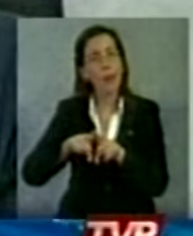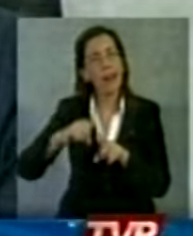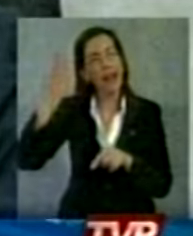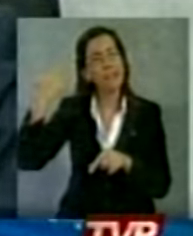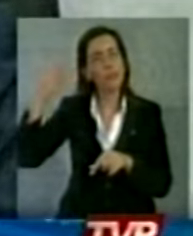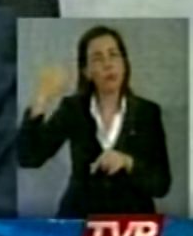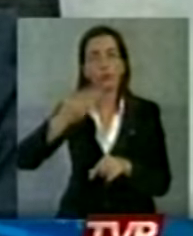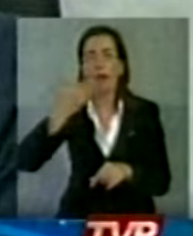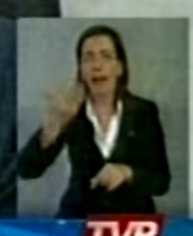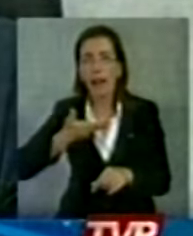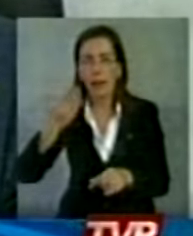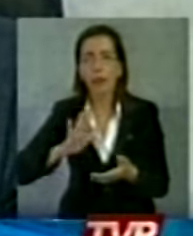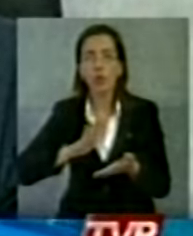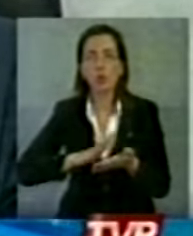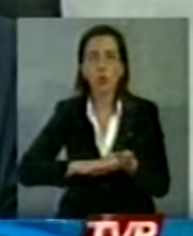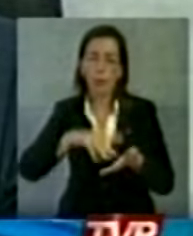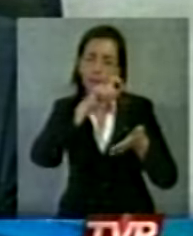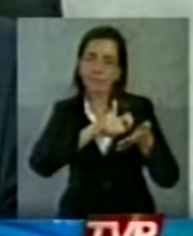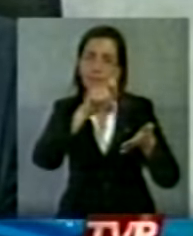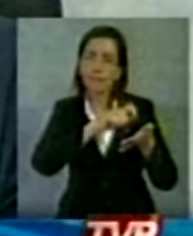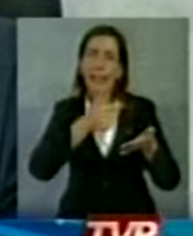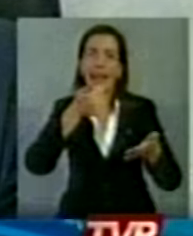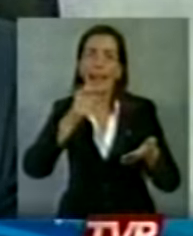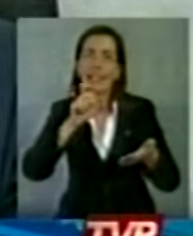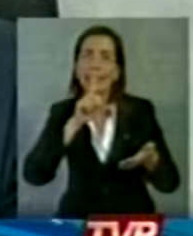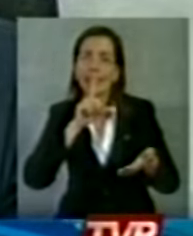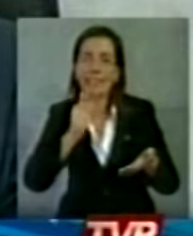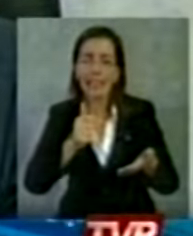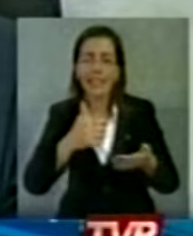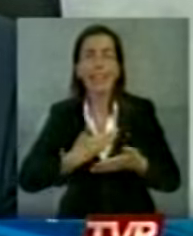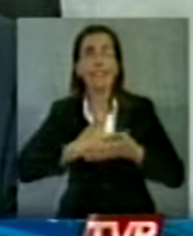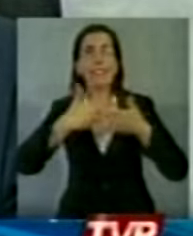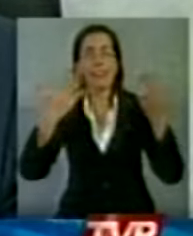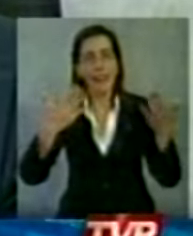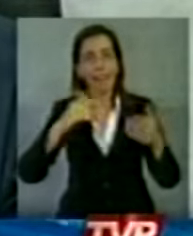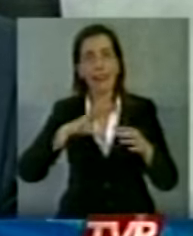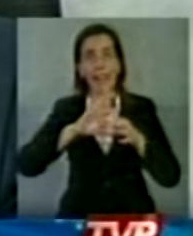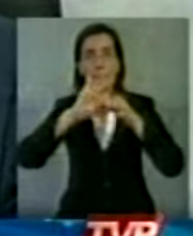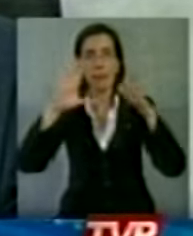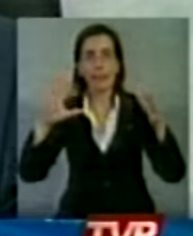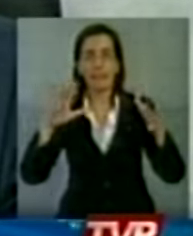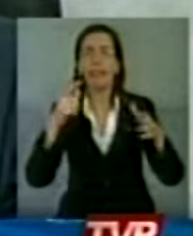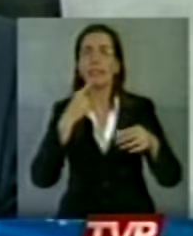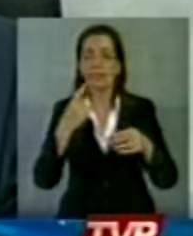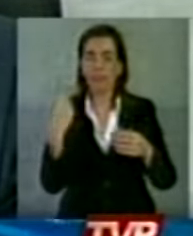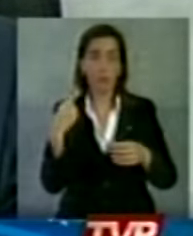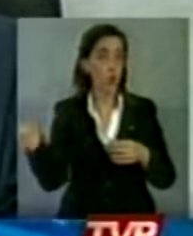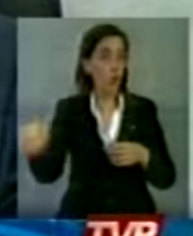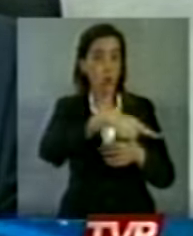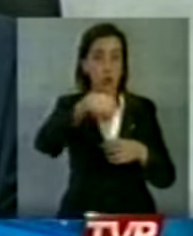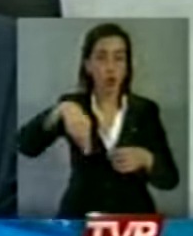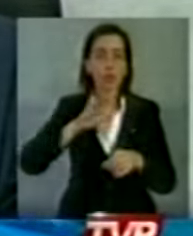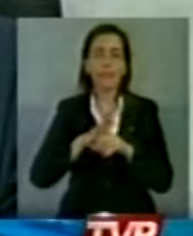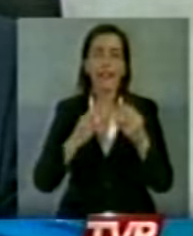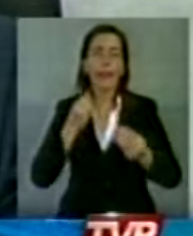patria cuando iniciaban el acta misma de la independencia, definiéndose como representante de las